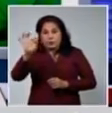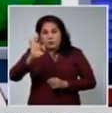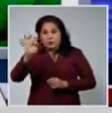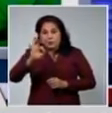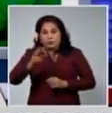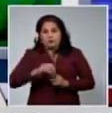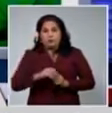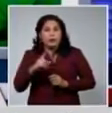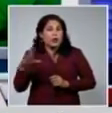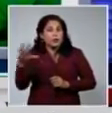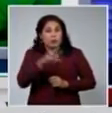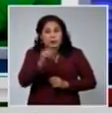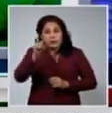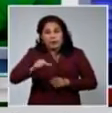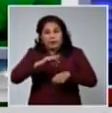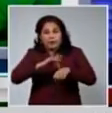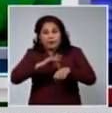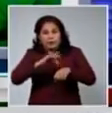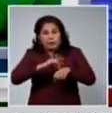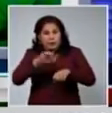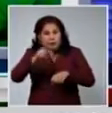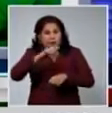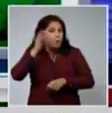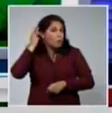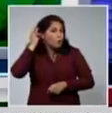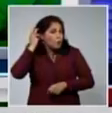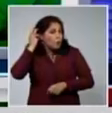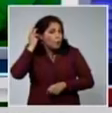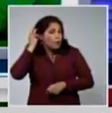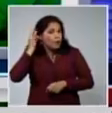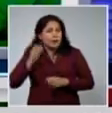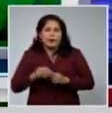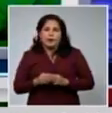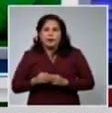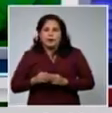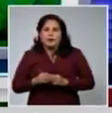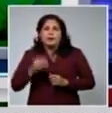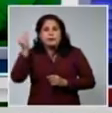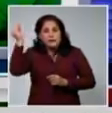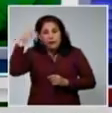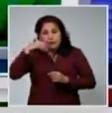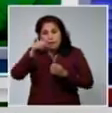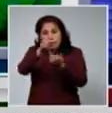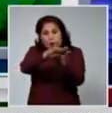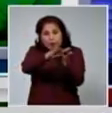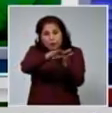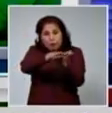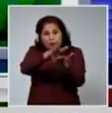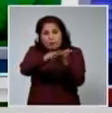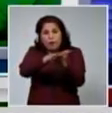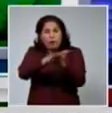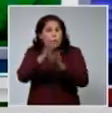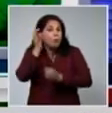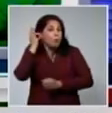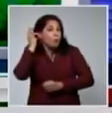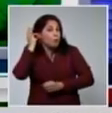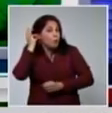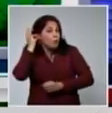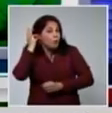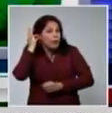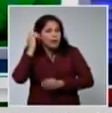personas diagnosticadas ayer del sexo femenino antes del acumulado en sexo femenino en la presa